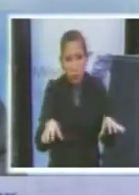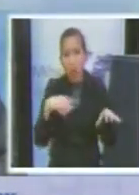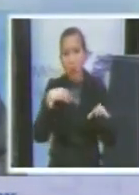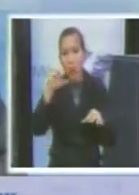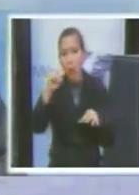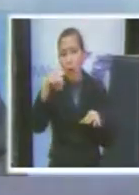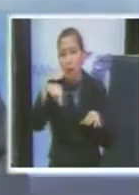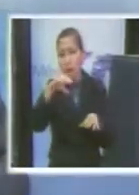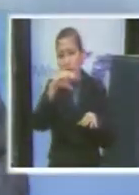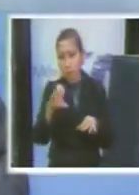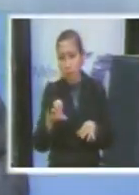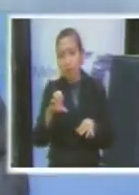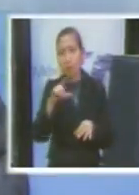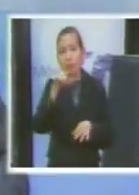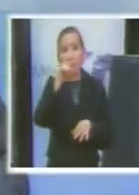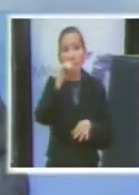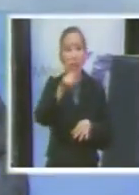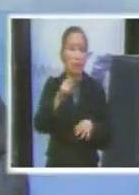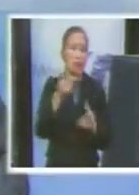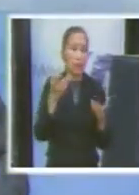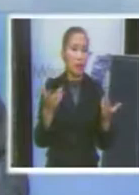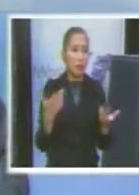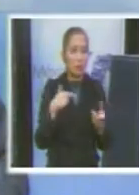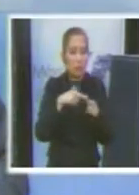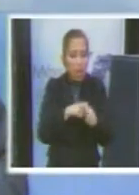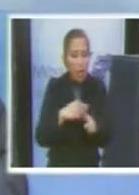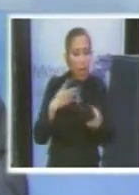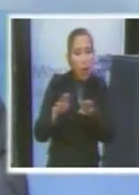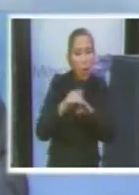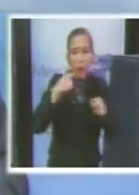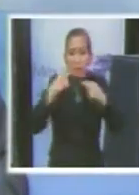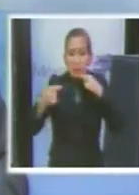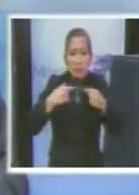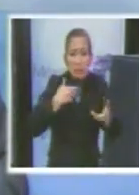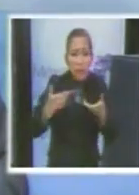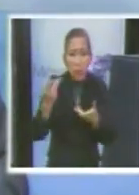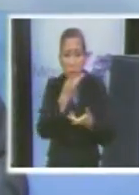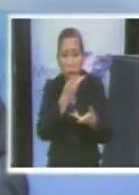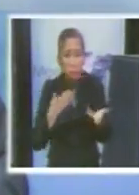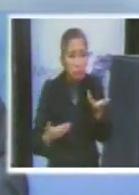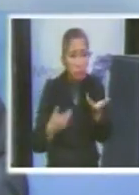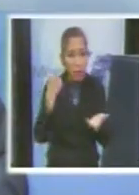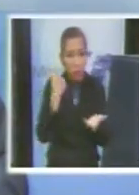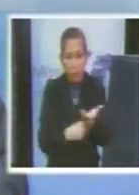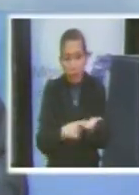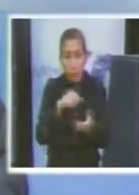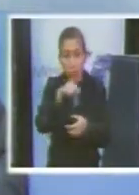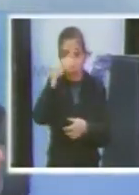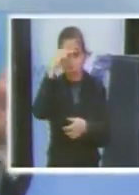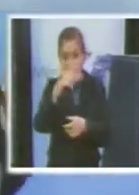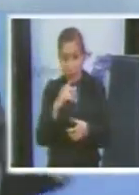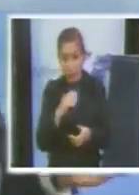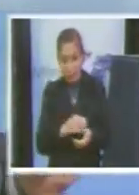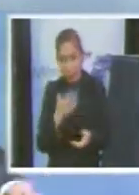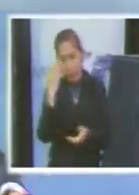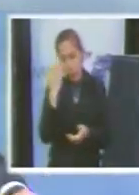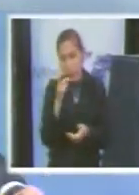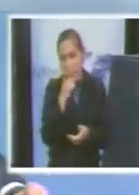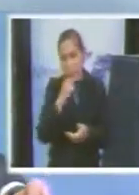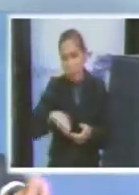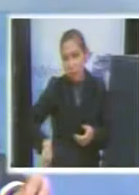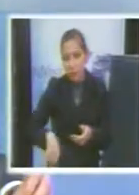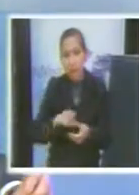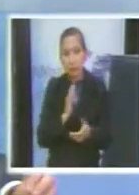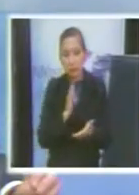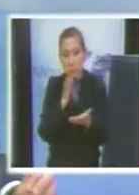OMC y han seguido estrategias de negociaciones bilaterales, dentro de las cuales México, como ya se mencionó